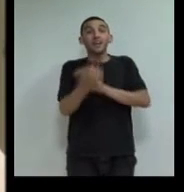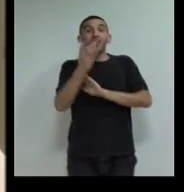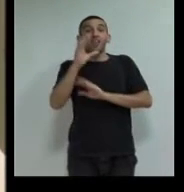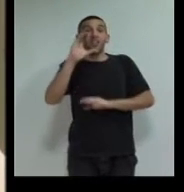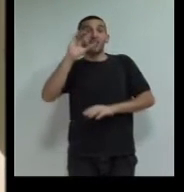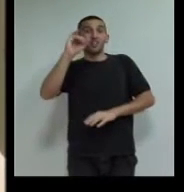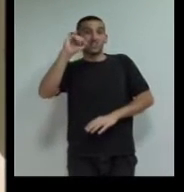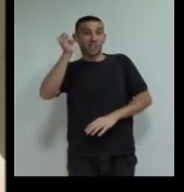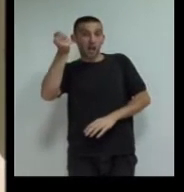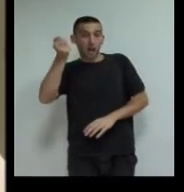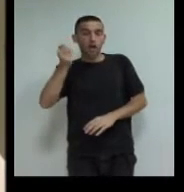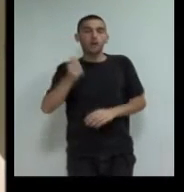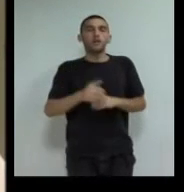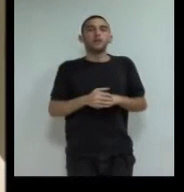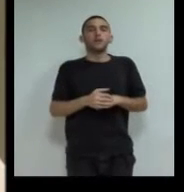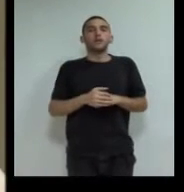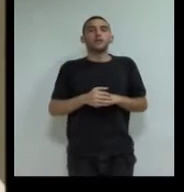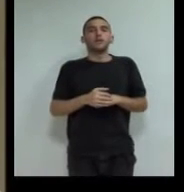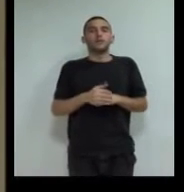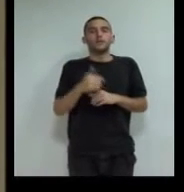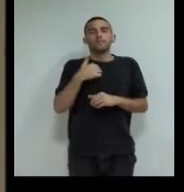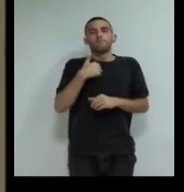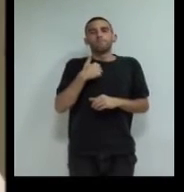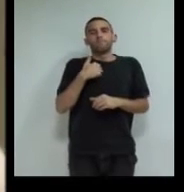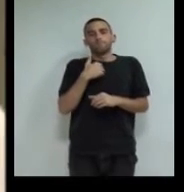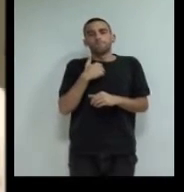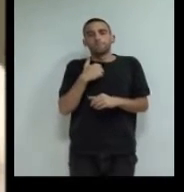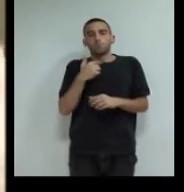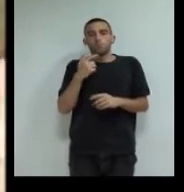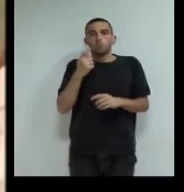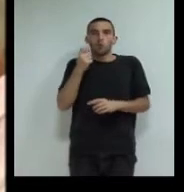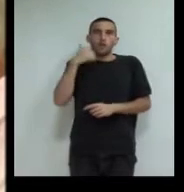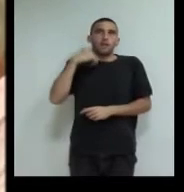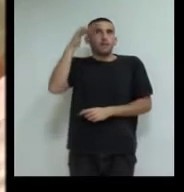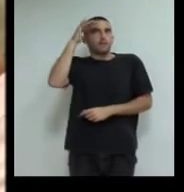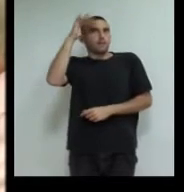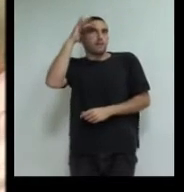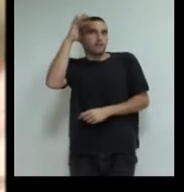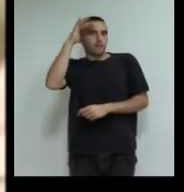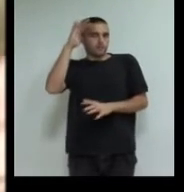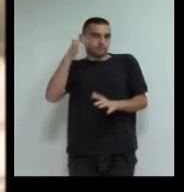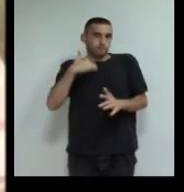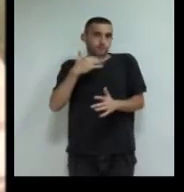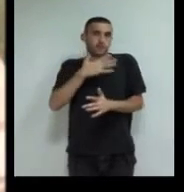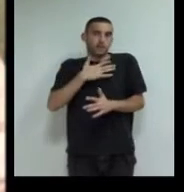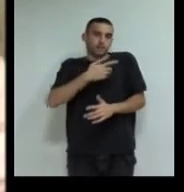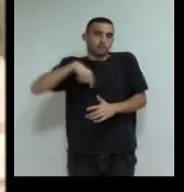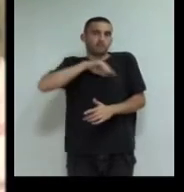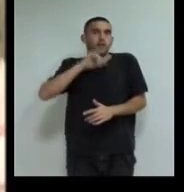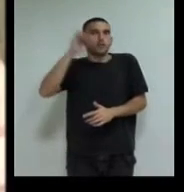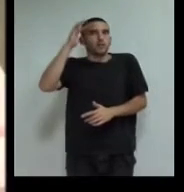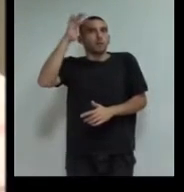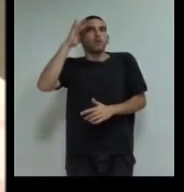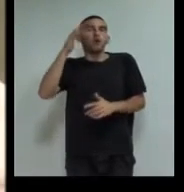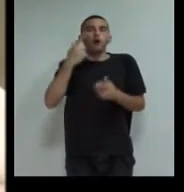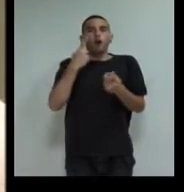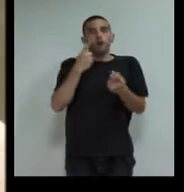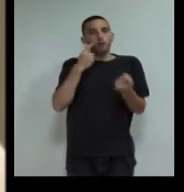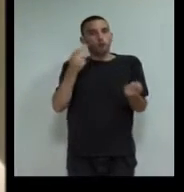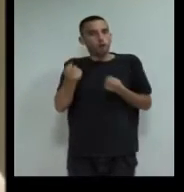CESIA, pues teníamos la esperanza, y luego habrá tiempo de entrar en el debate, teníamos la esperanza de que esto se